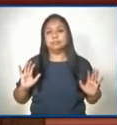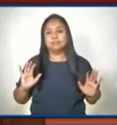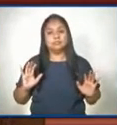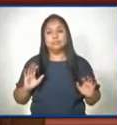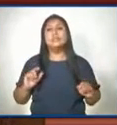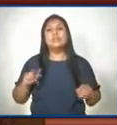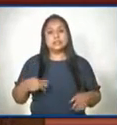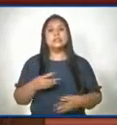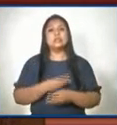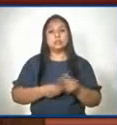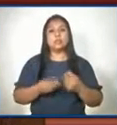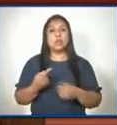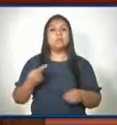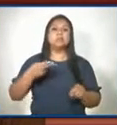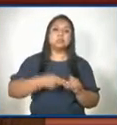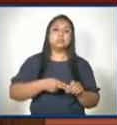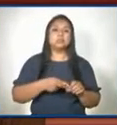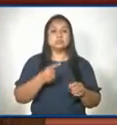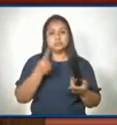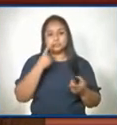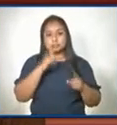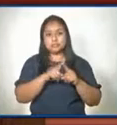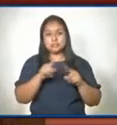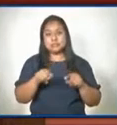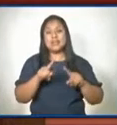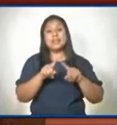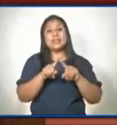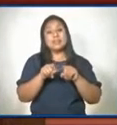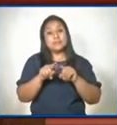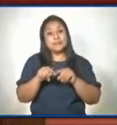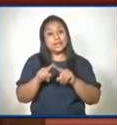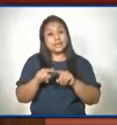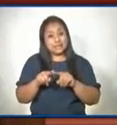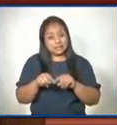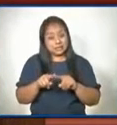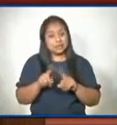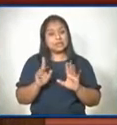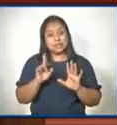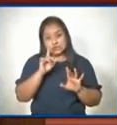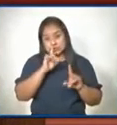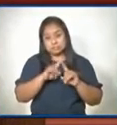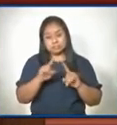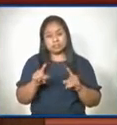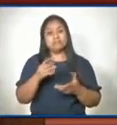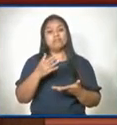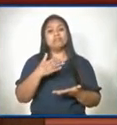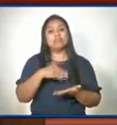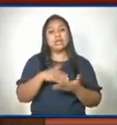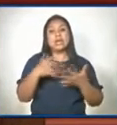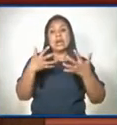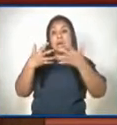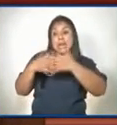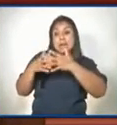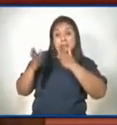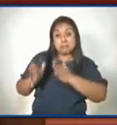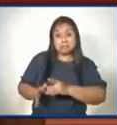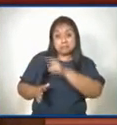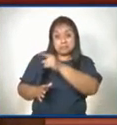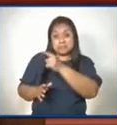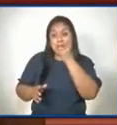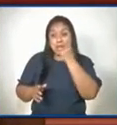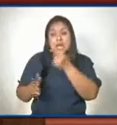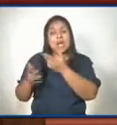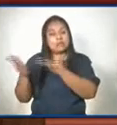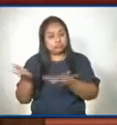productos están incluidos, y ya depende de los empresarios abrir los mercados y hacer los